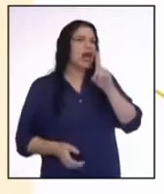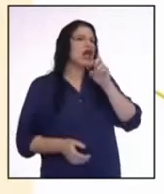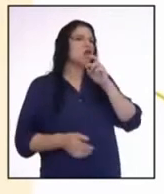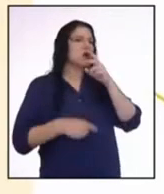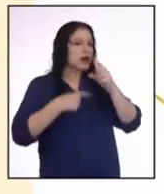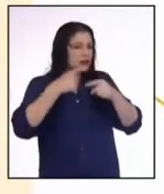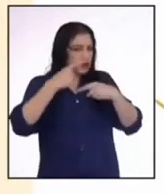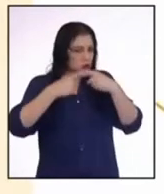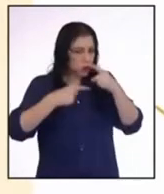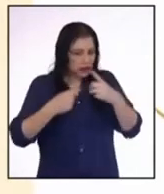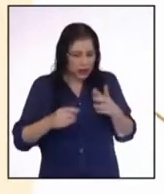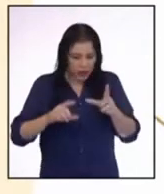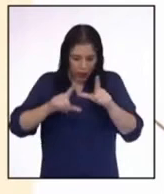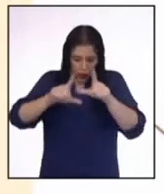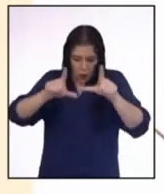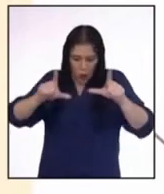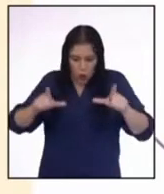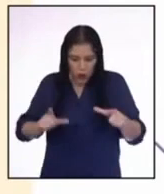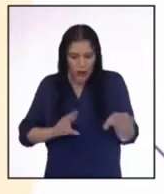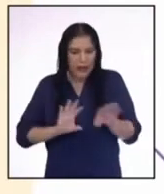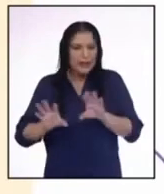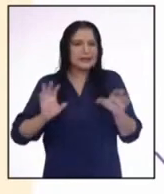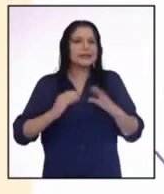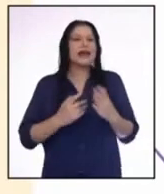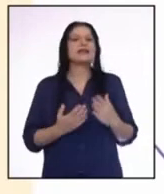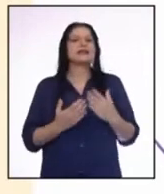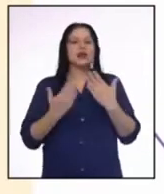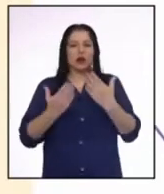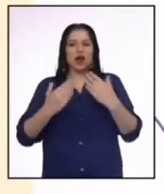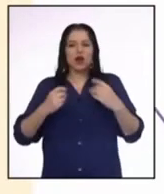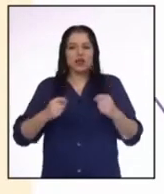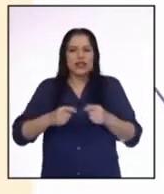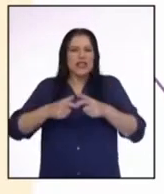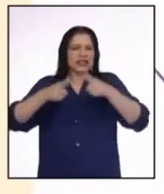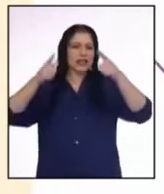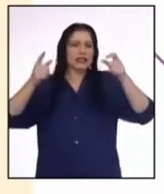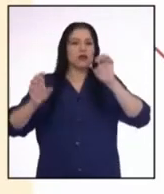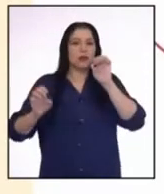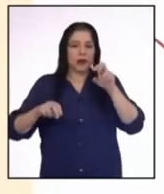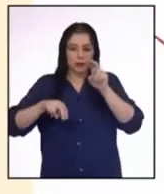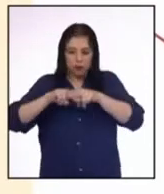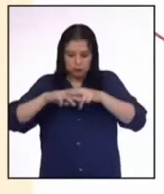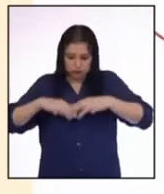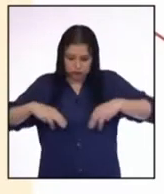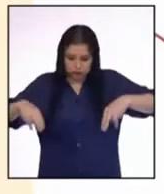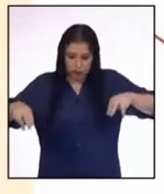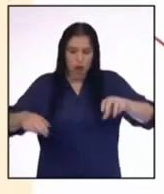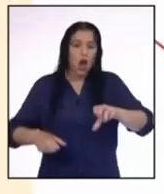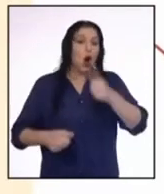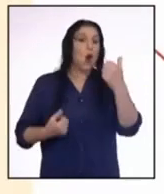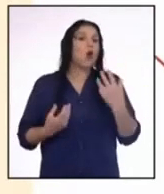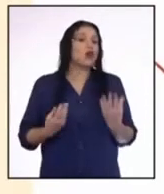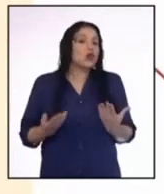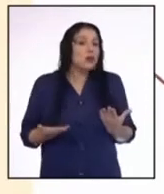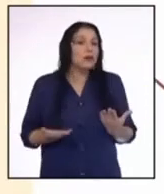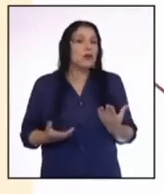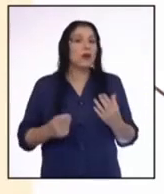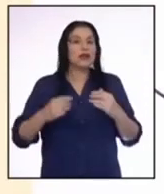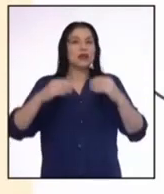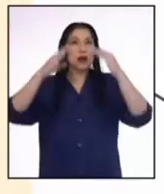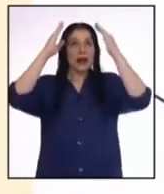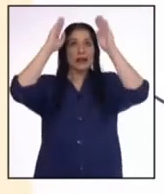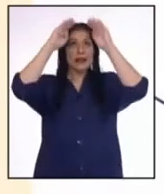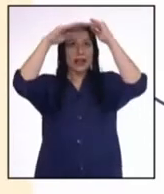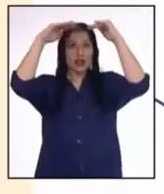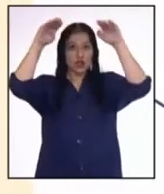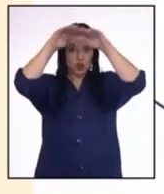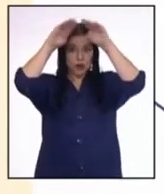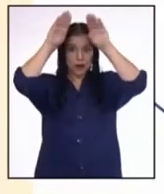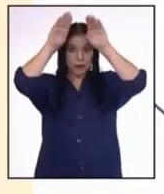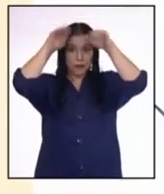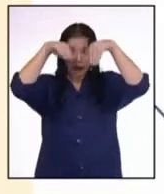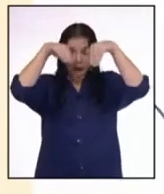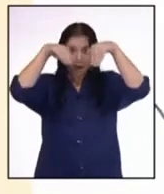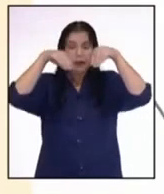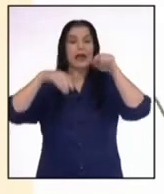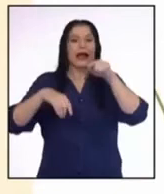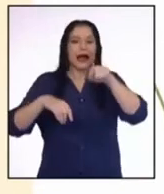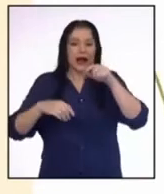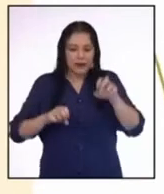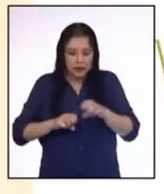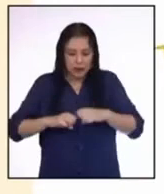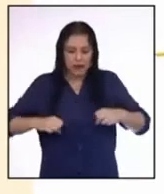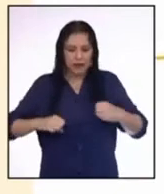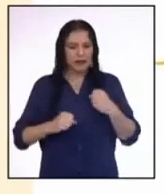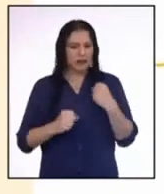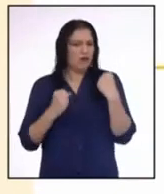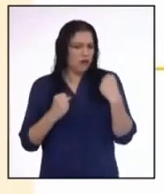comenta que existe un espacio que se forma al lado de los objetos grandes como sofás u otro tipo de muebles, cuando el techo cae sobre ellos. Este mueble debe